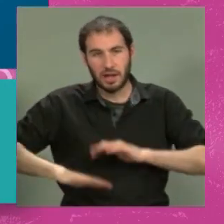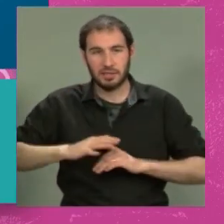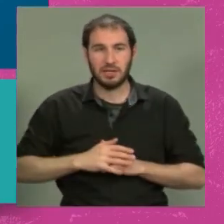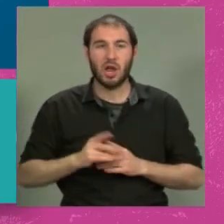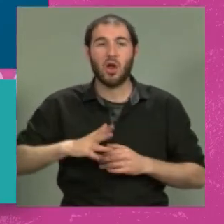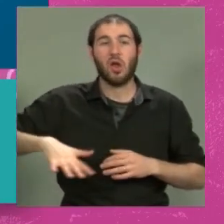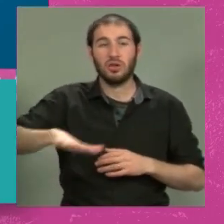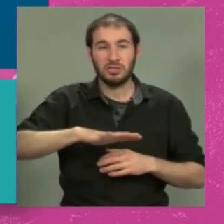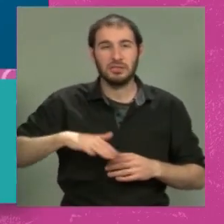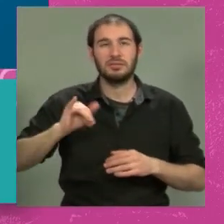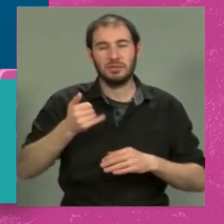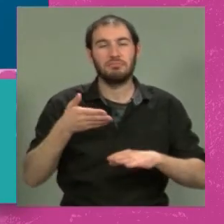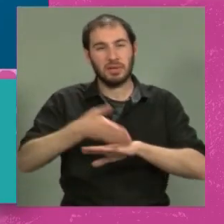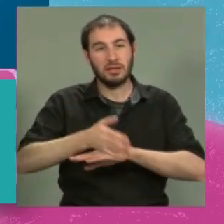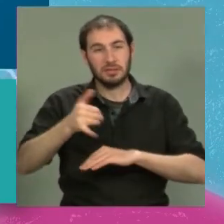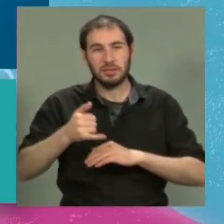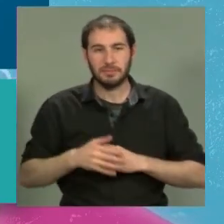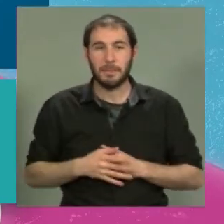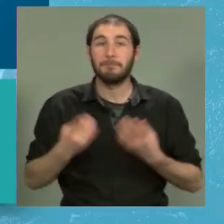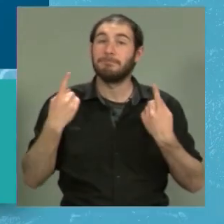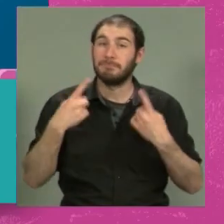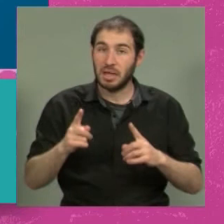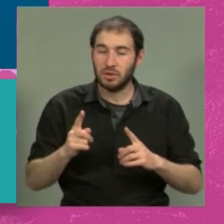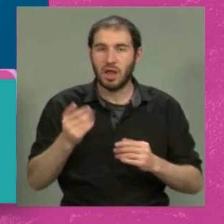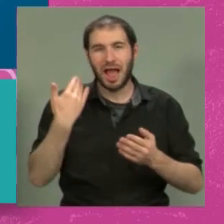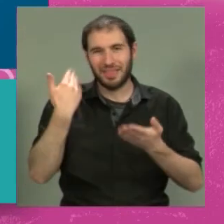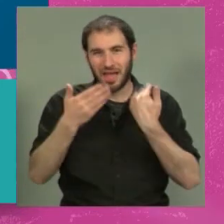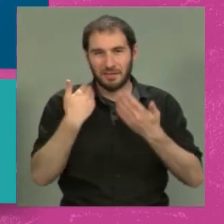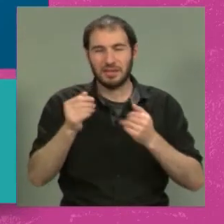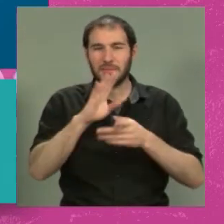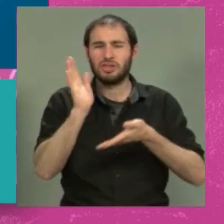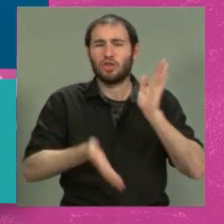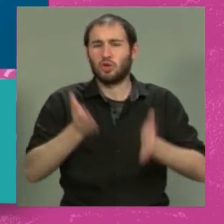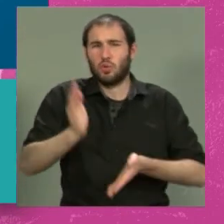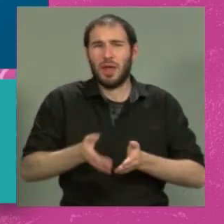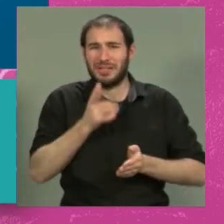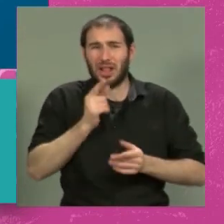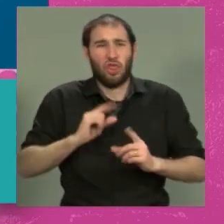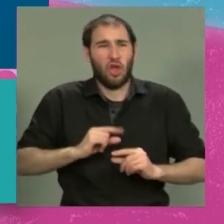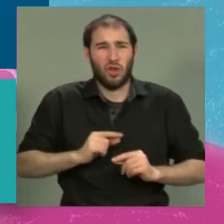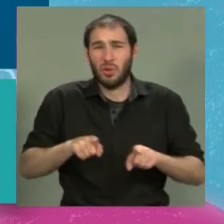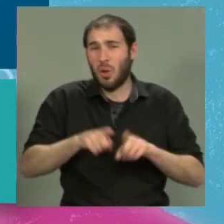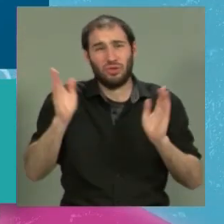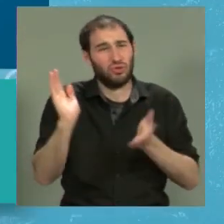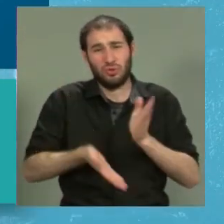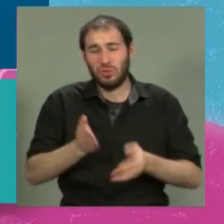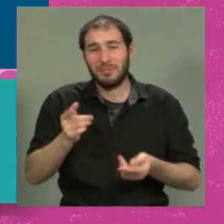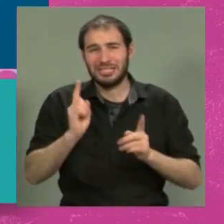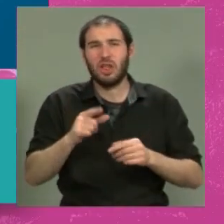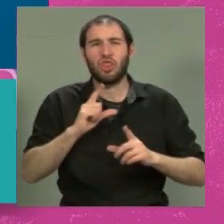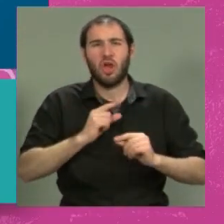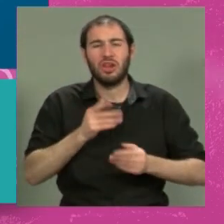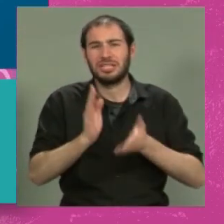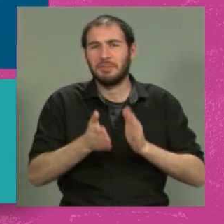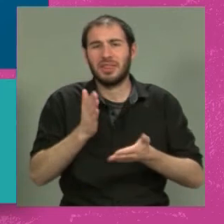el contexto sí influye, por supuesto que influye, pero entonces lo que hablábamos hace rato de la tortura, el dolor es como una tortura y el dolor debiera considerarse el tratamiento del